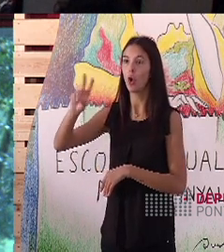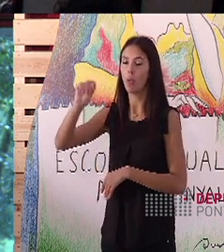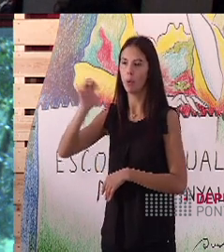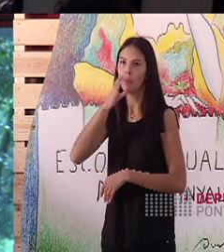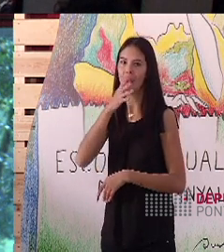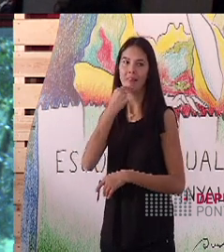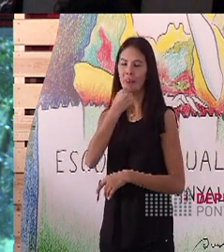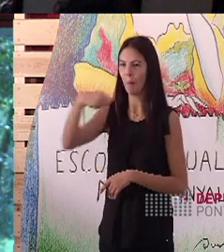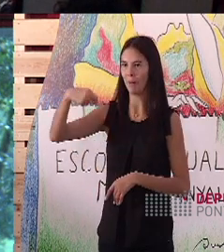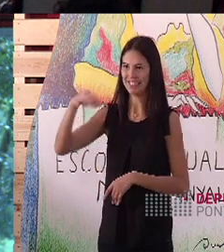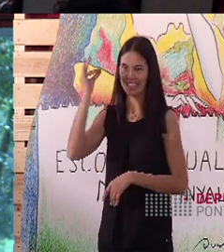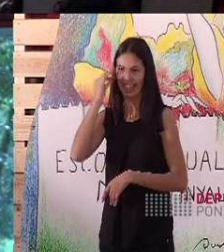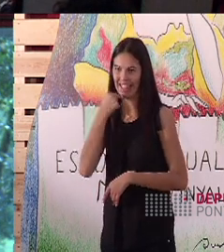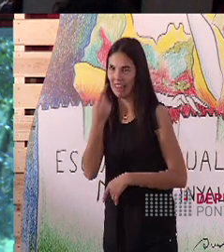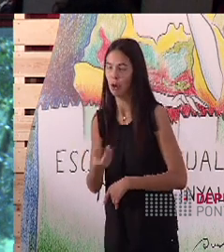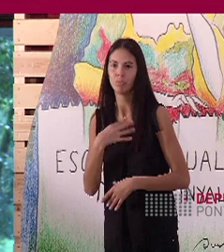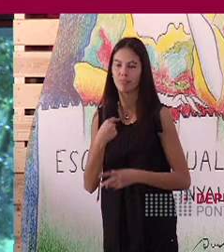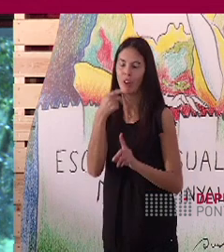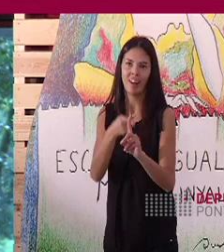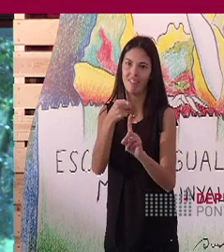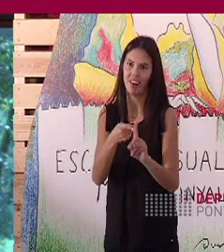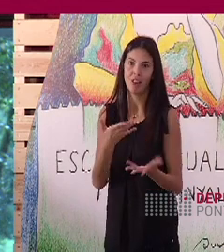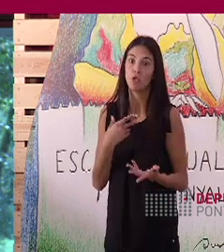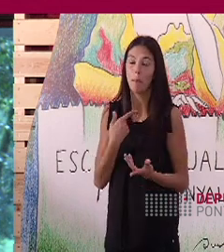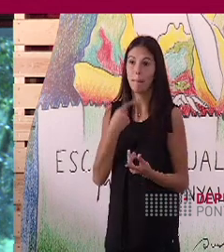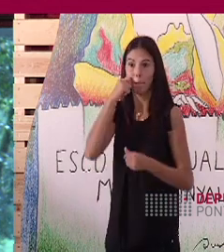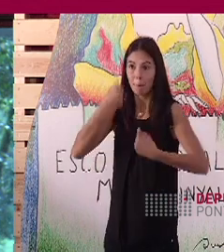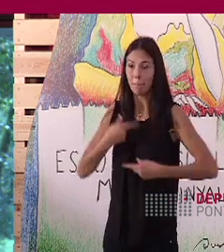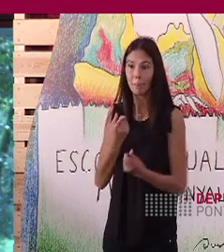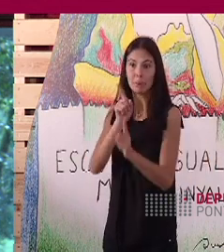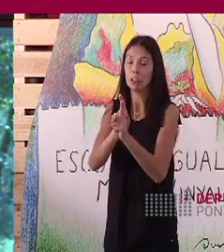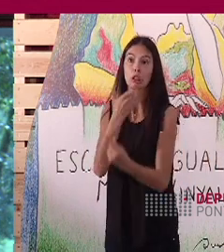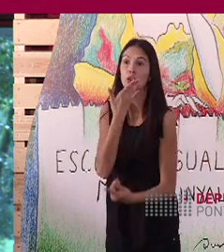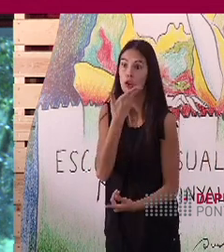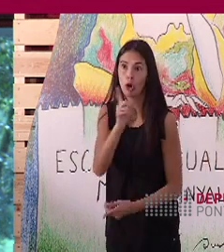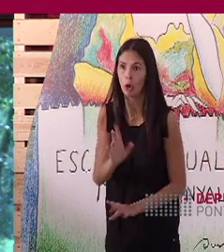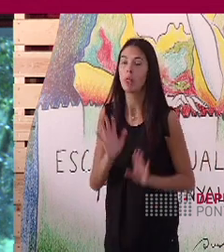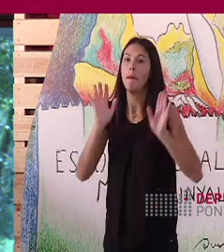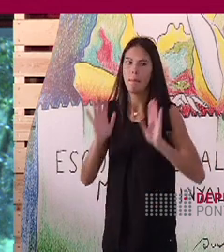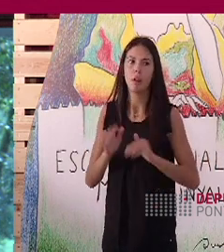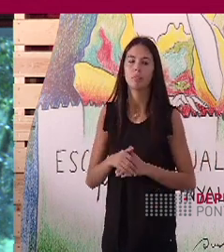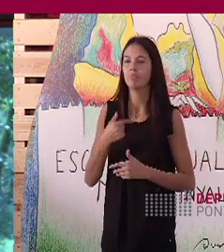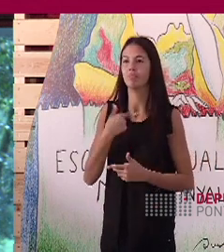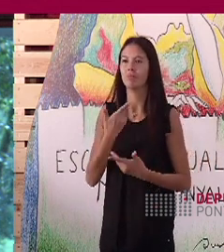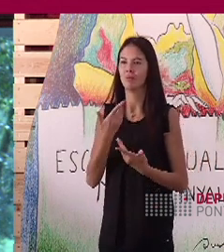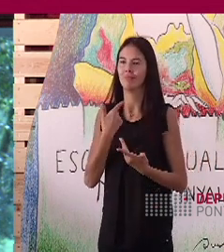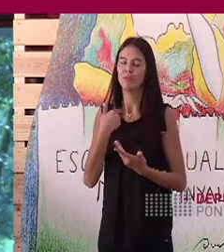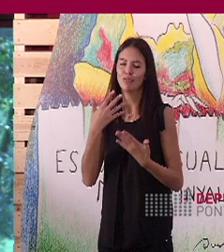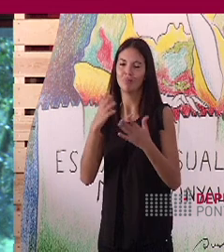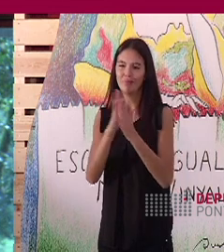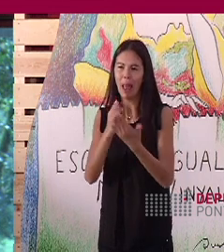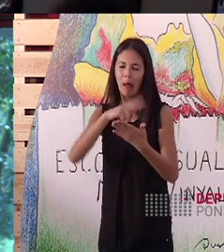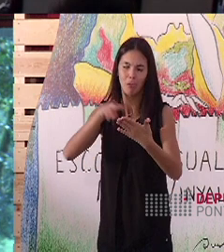presidenta, é un referente para moitos. Eu personalmente non a coñecía, pero sí que, bueno, teño lido moito dela